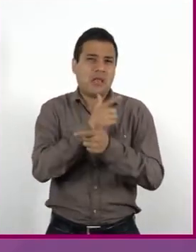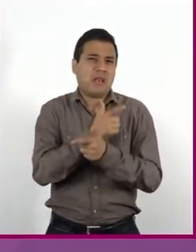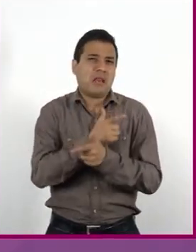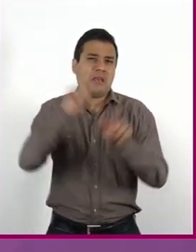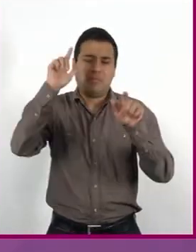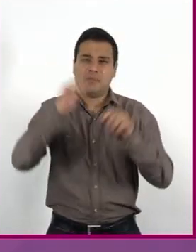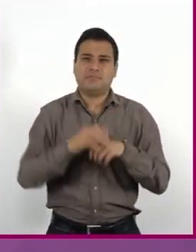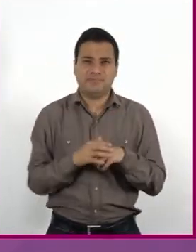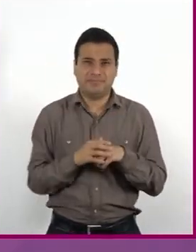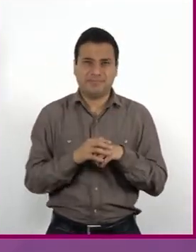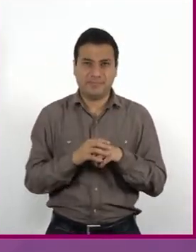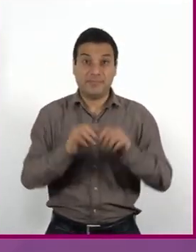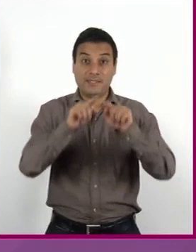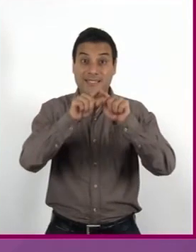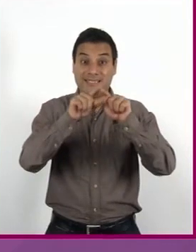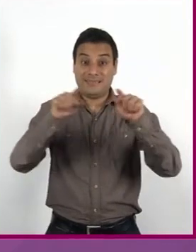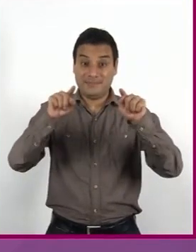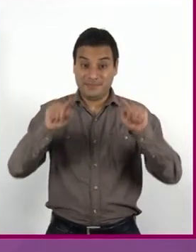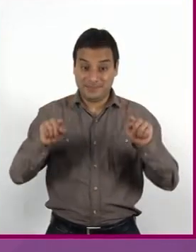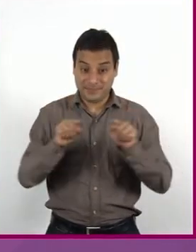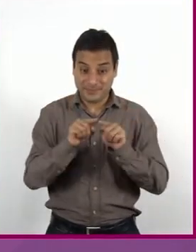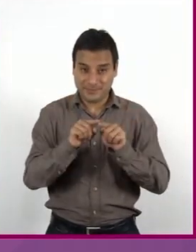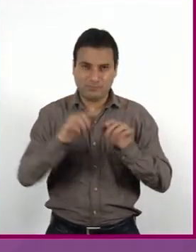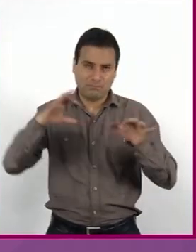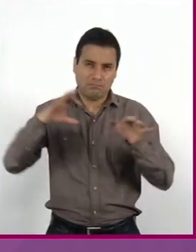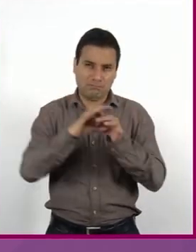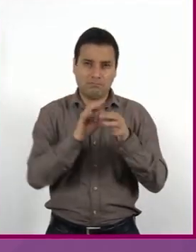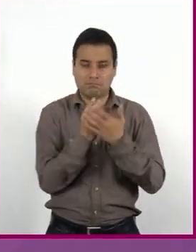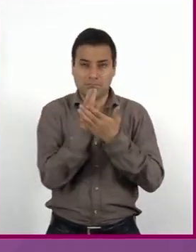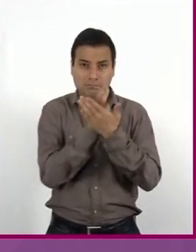bases menores de los trapecios que forman las